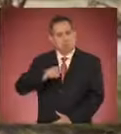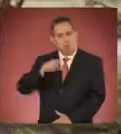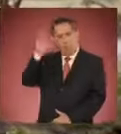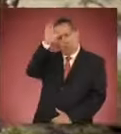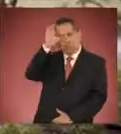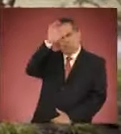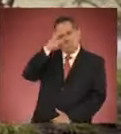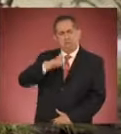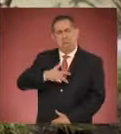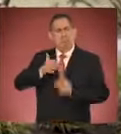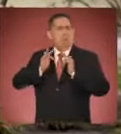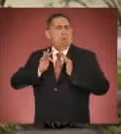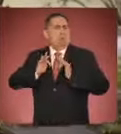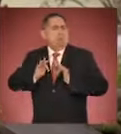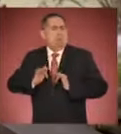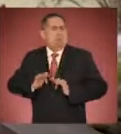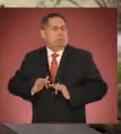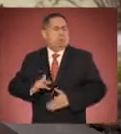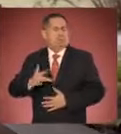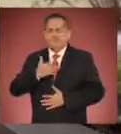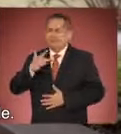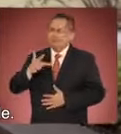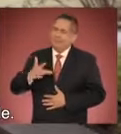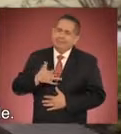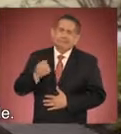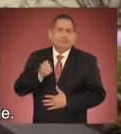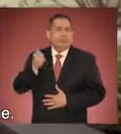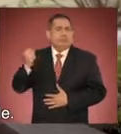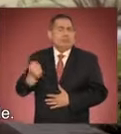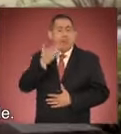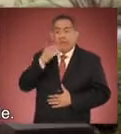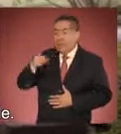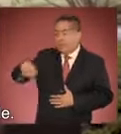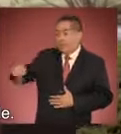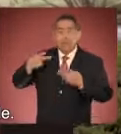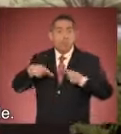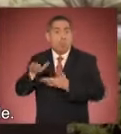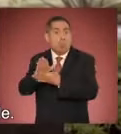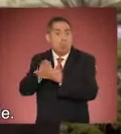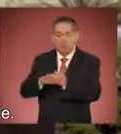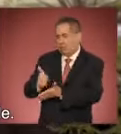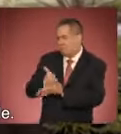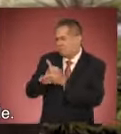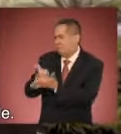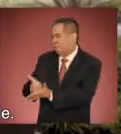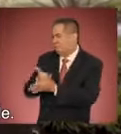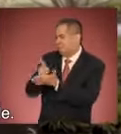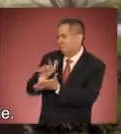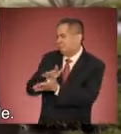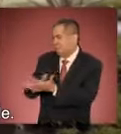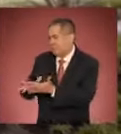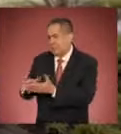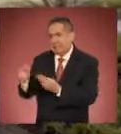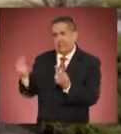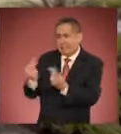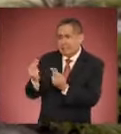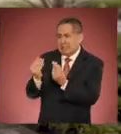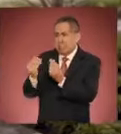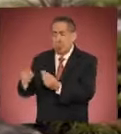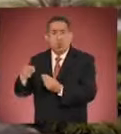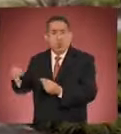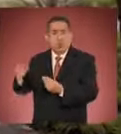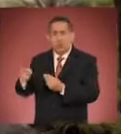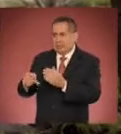Tenemos nuestra conciencia tranquila y la dicha enorme de estar ayudando a la gente humilde, a los más